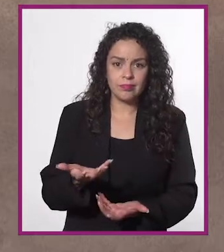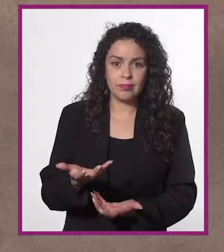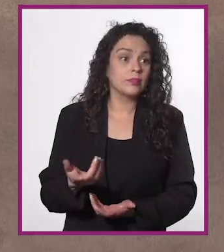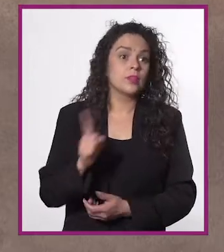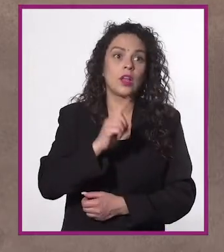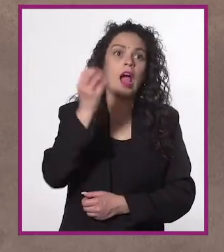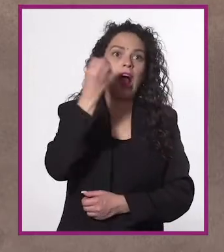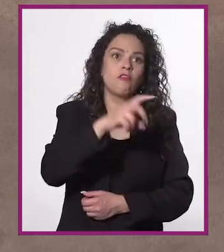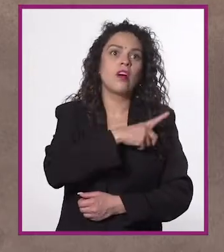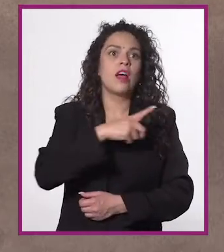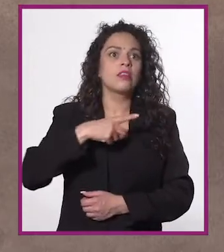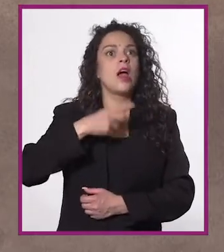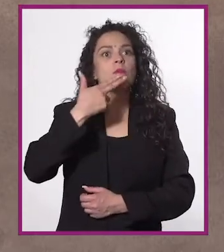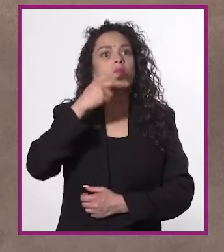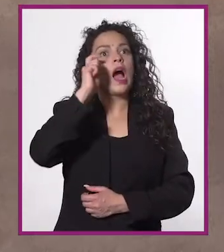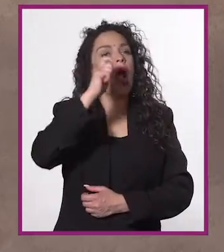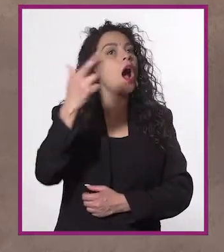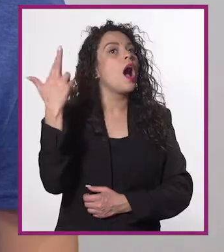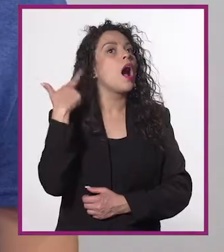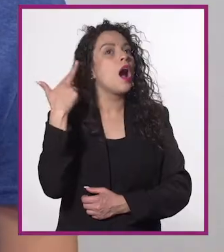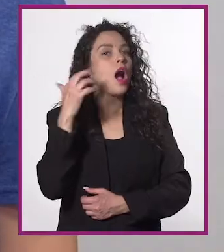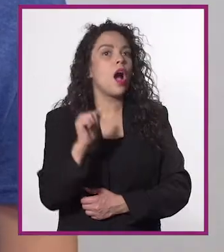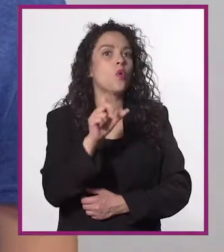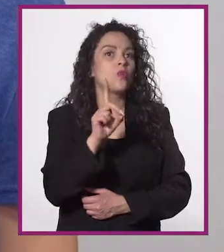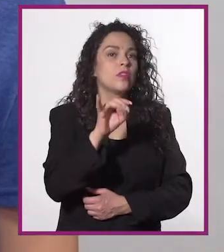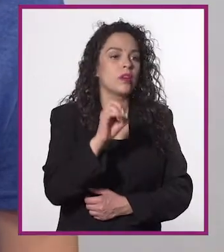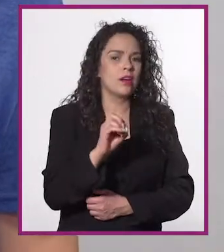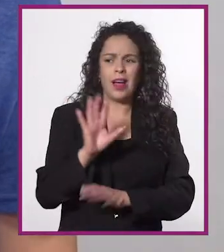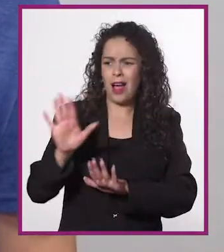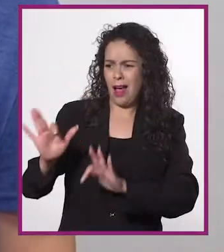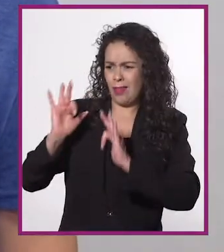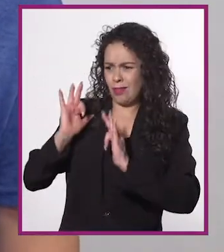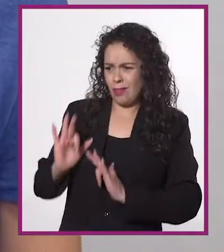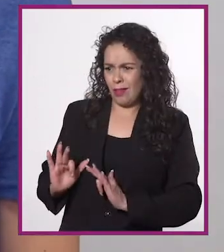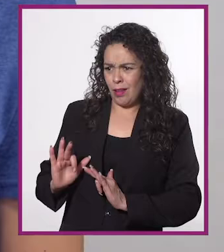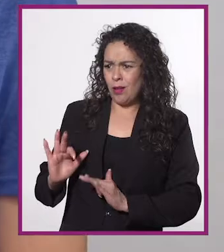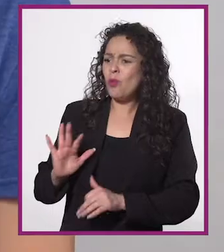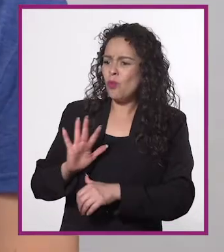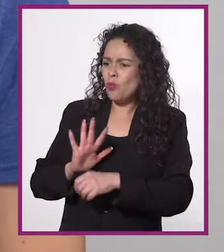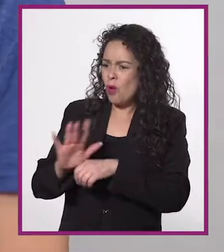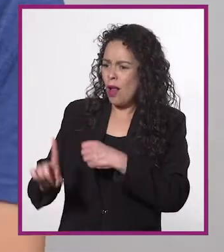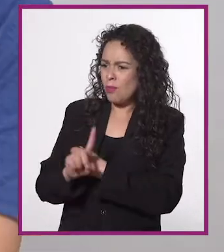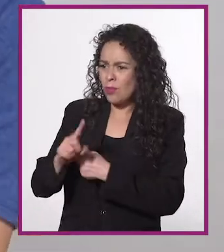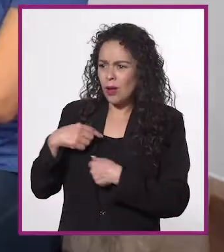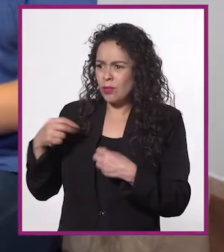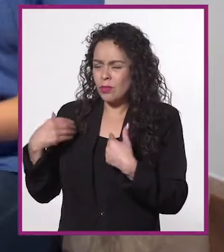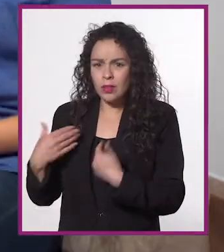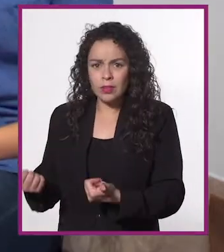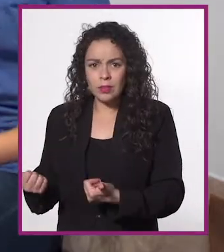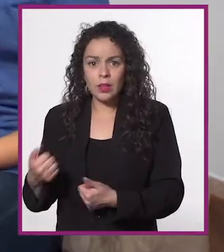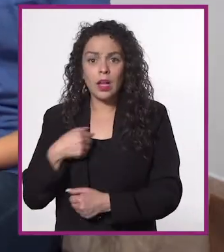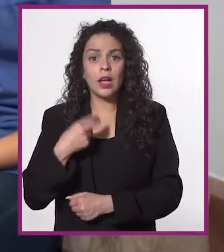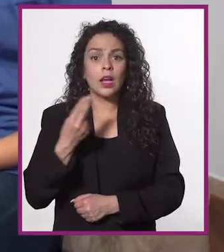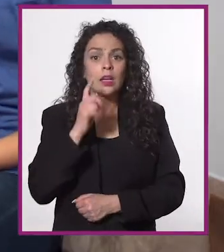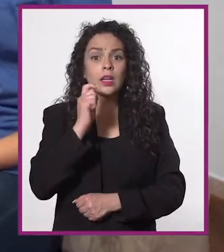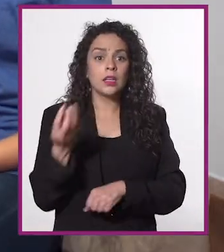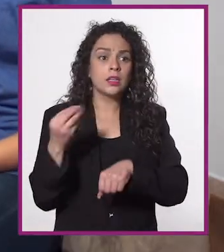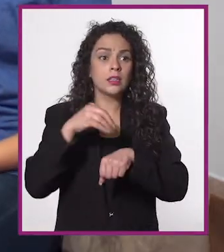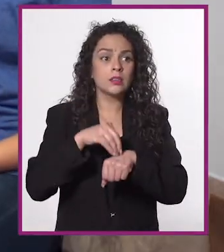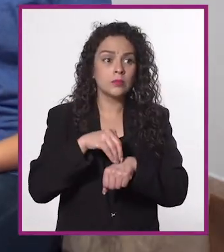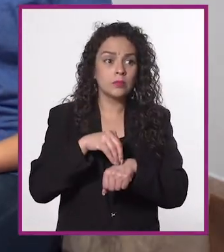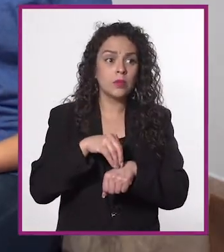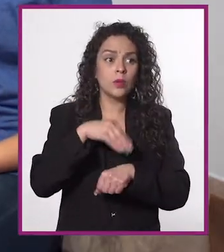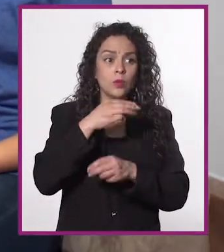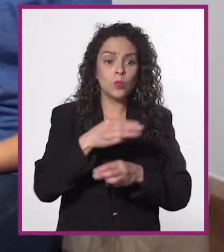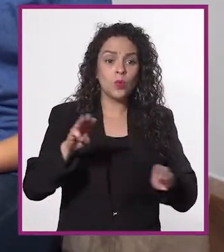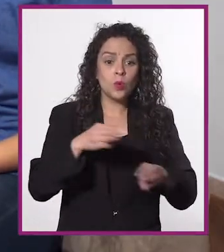no. Solo podemos usar audio. Bueno, tranquilo. La verdad no entiendo cuál es el problema. Tengo que montar una pieza